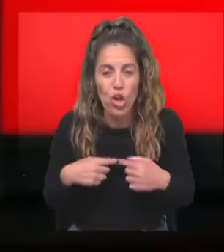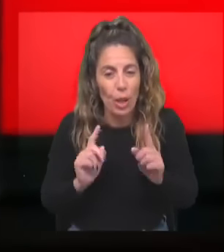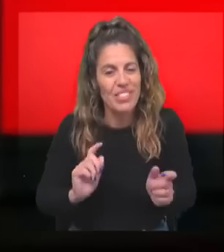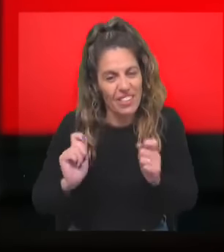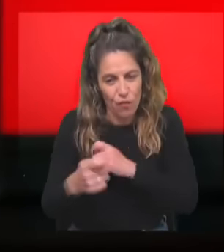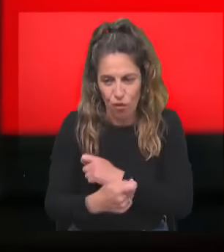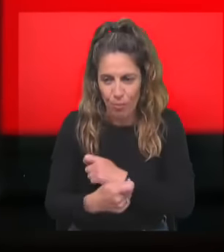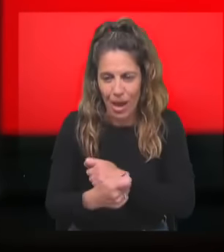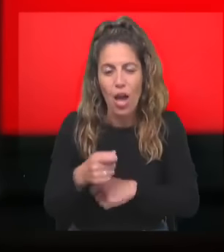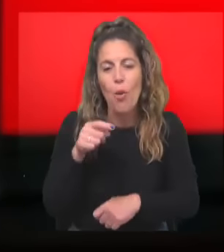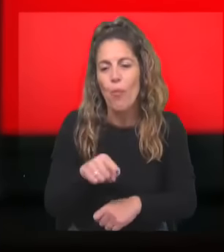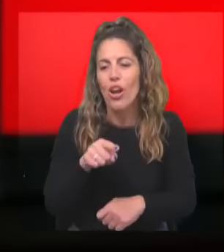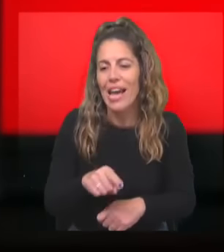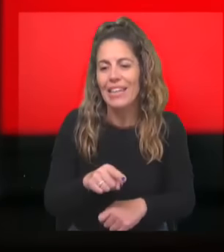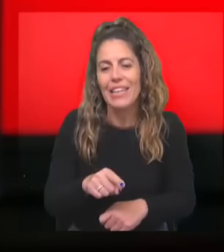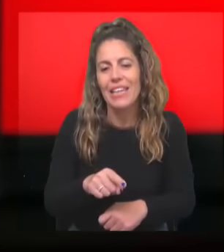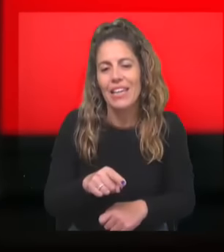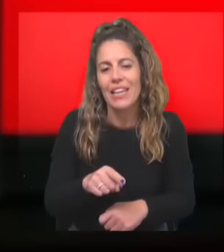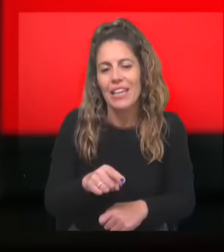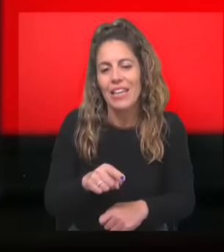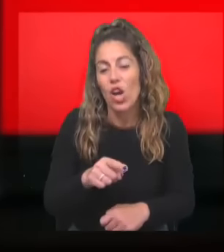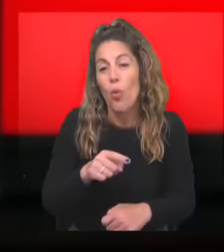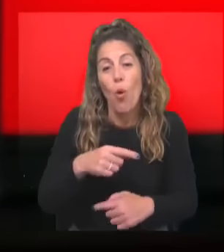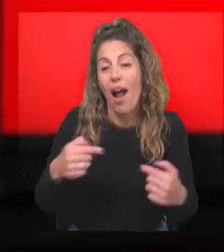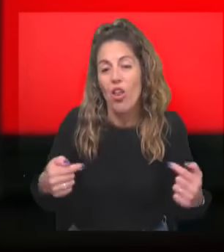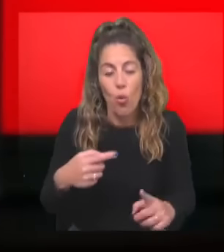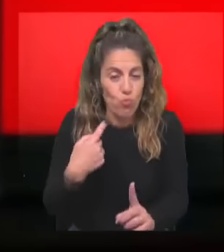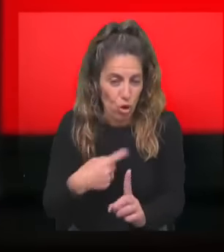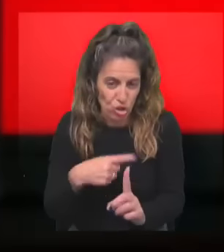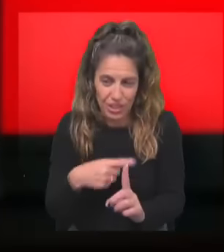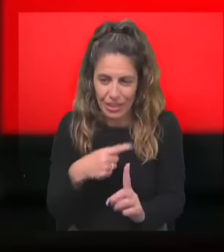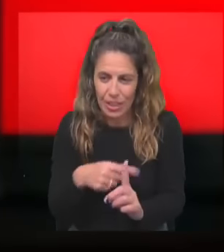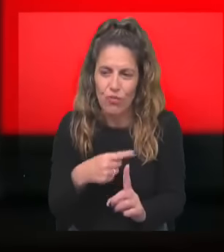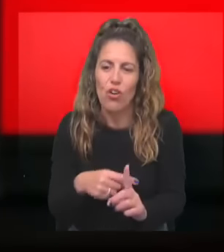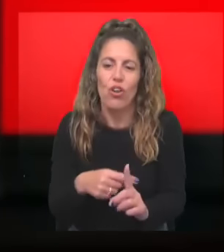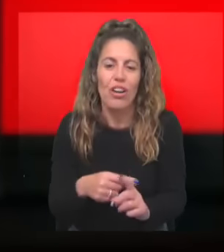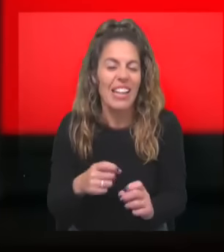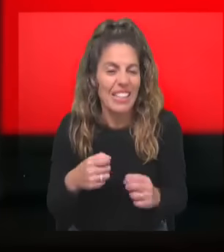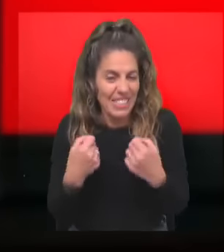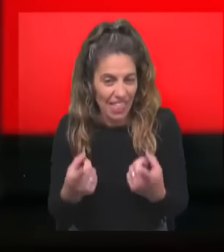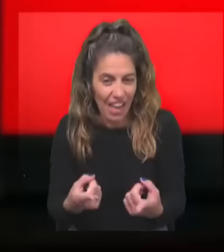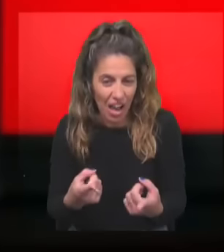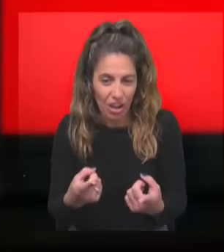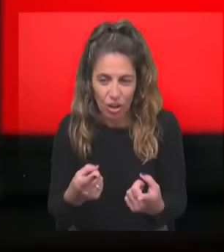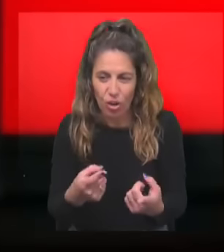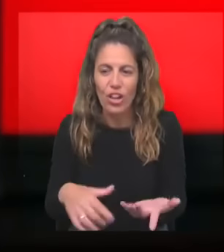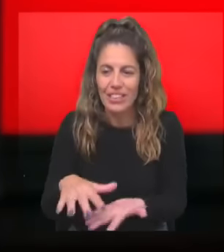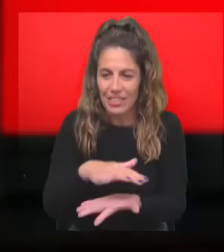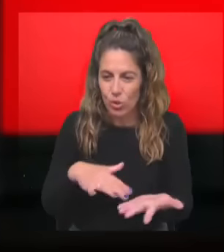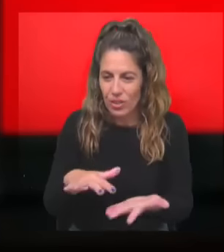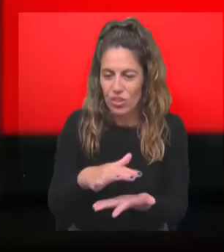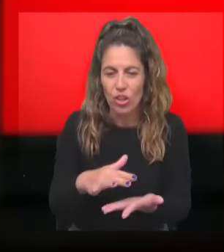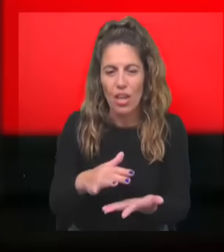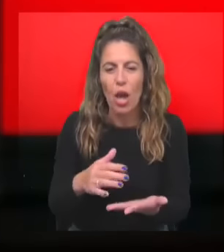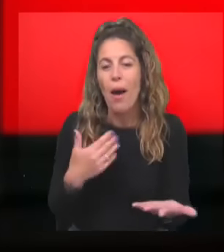Entonces, por ahí hay como un circuito positivo que se produce con todo esto, ¿no? Me hablaba